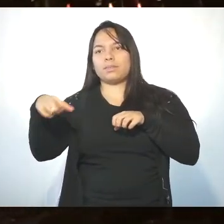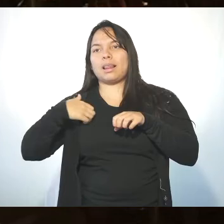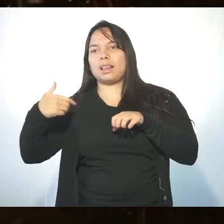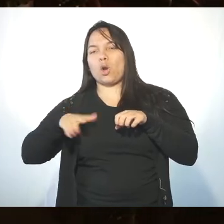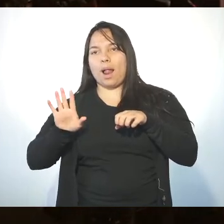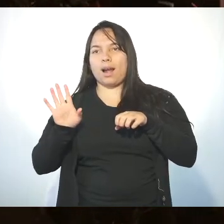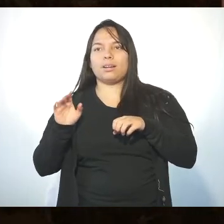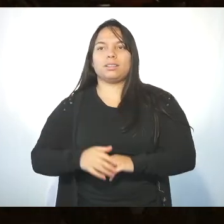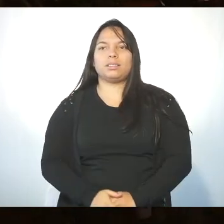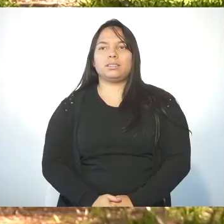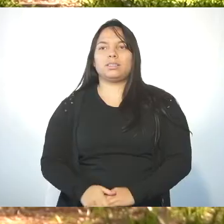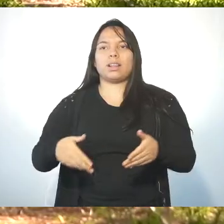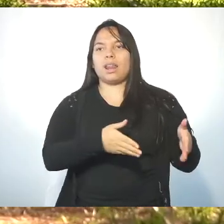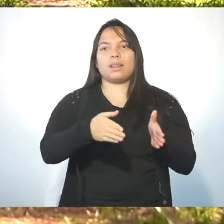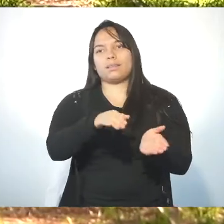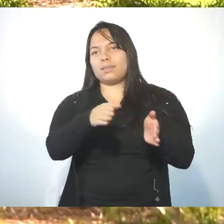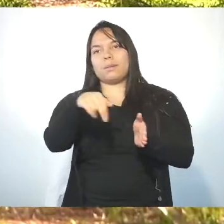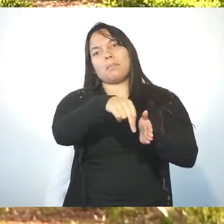bicicleta